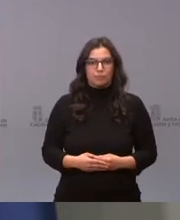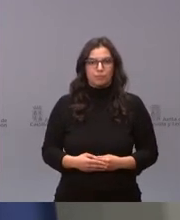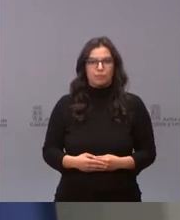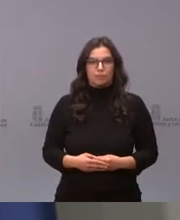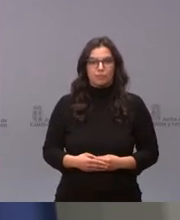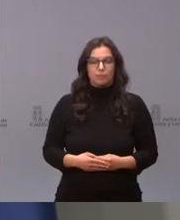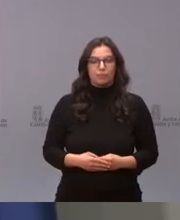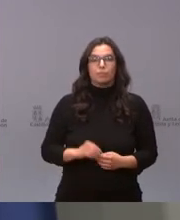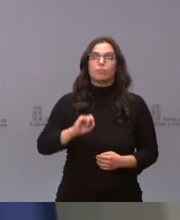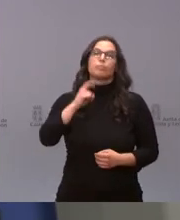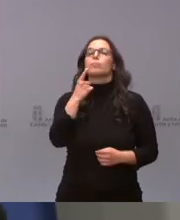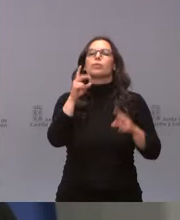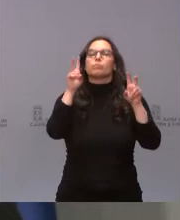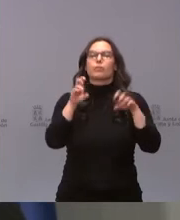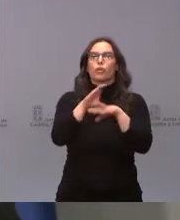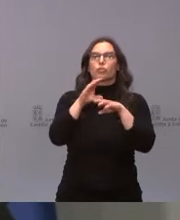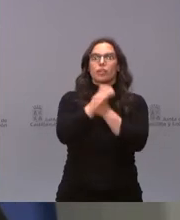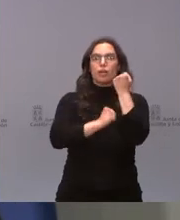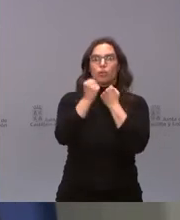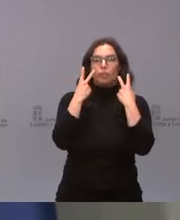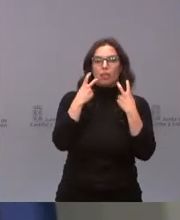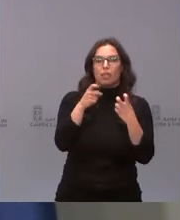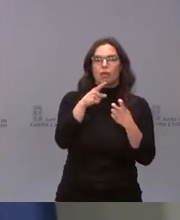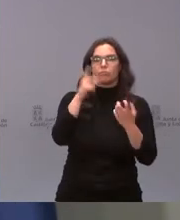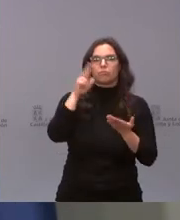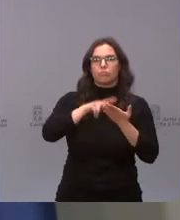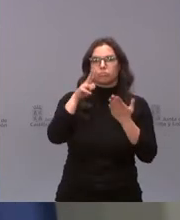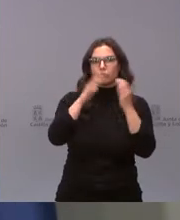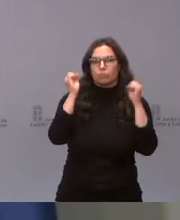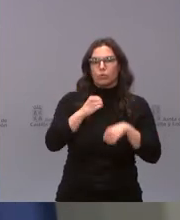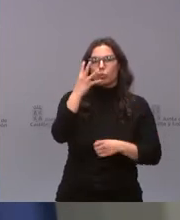por la Consejería de Economía y Hacienda, que aprueba